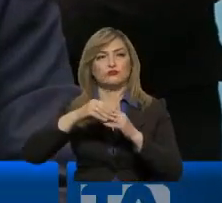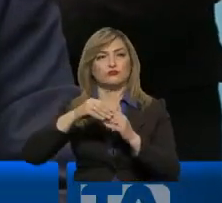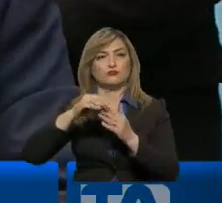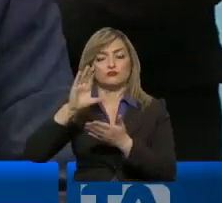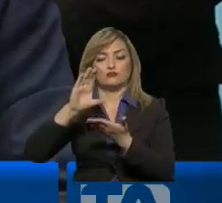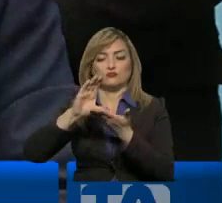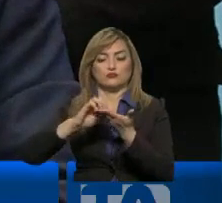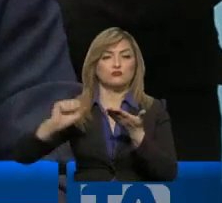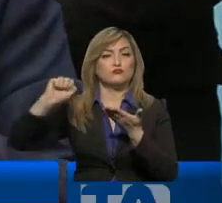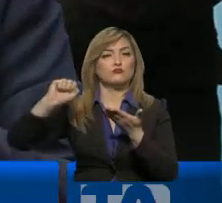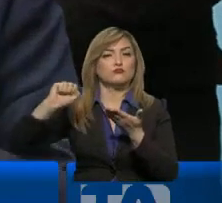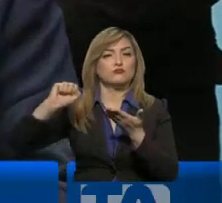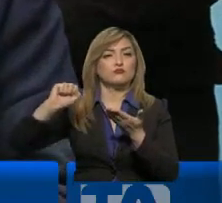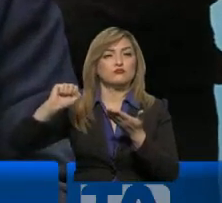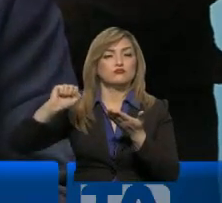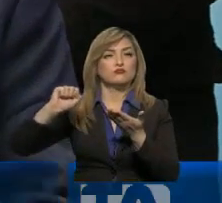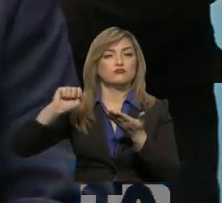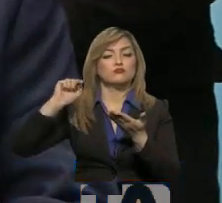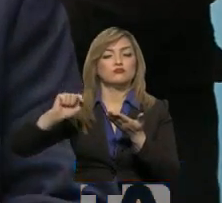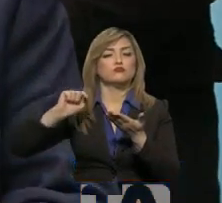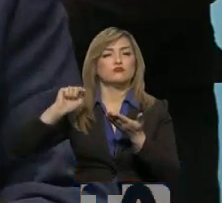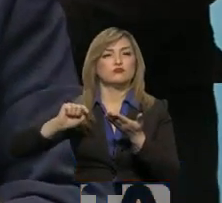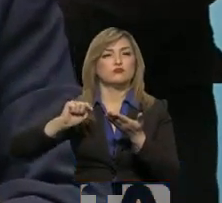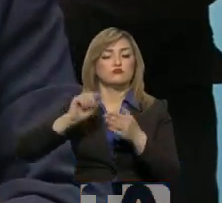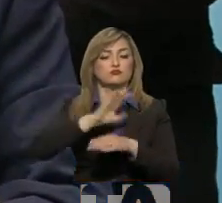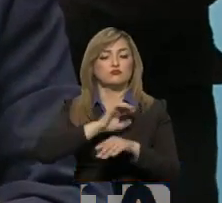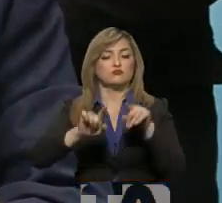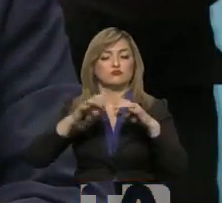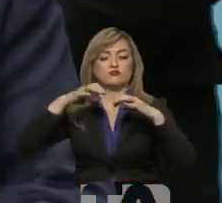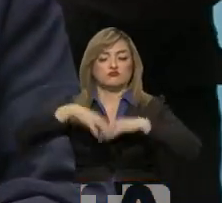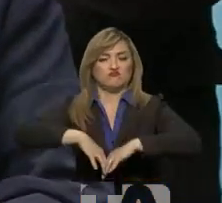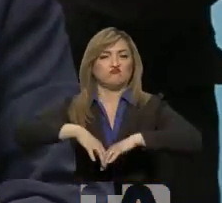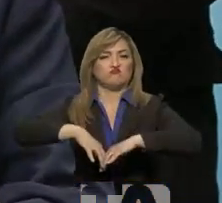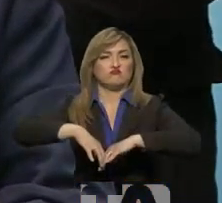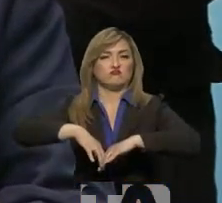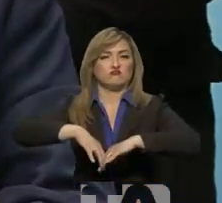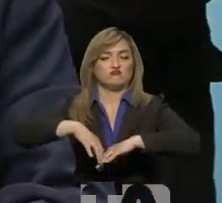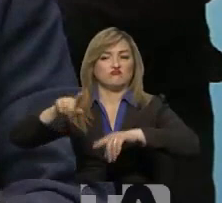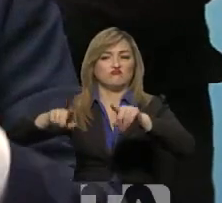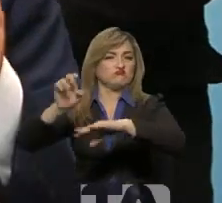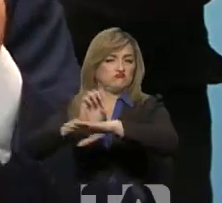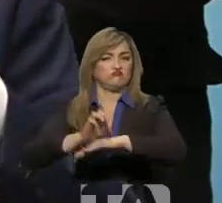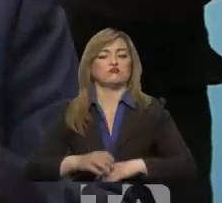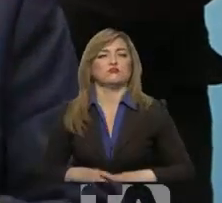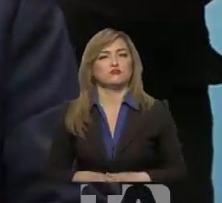a los municipios del país. Eso tiene en quiebra a varios municipios del Ecuador. Tenían que habernos